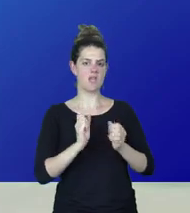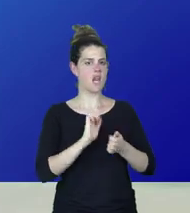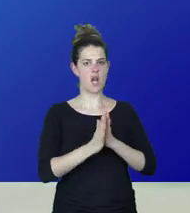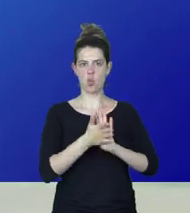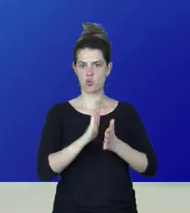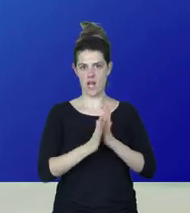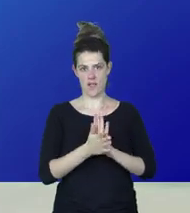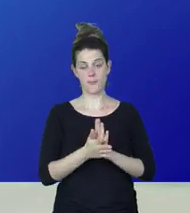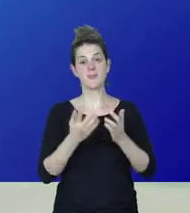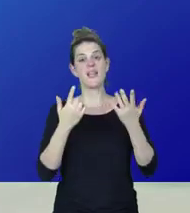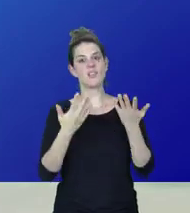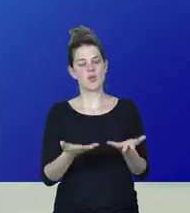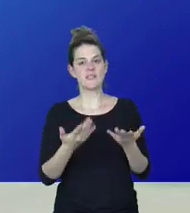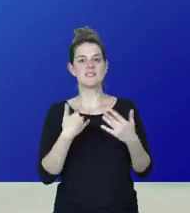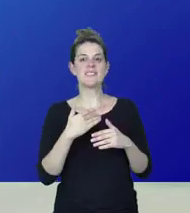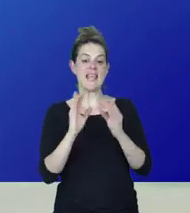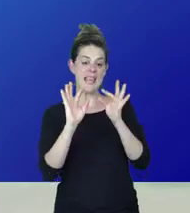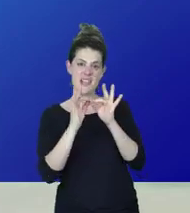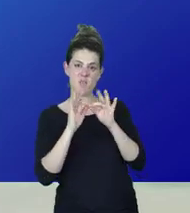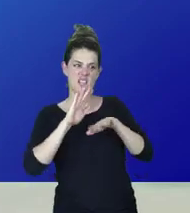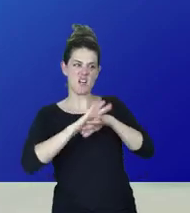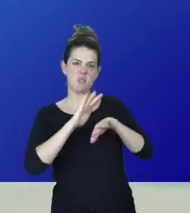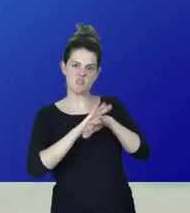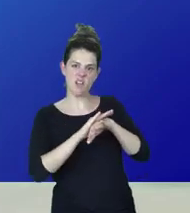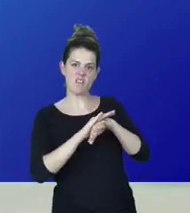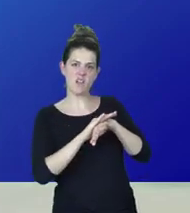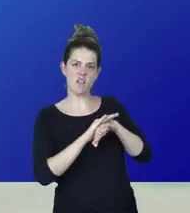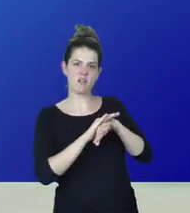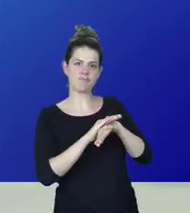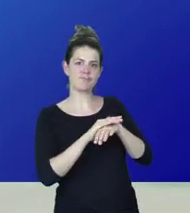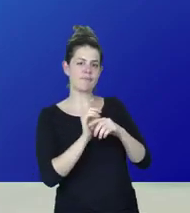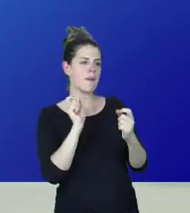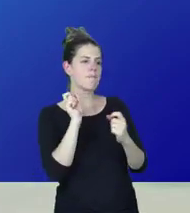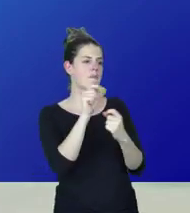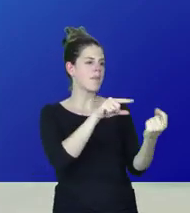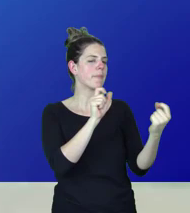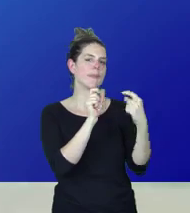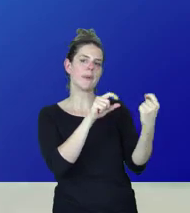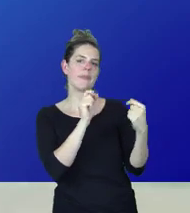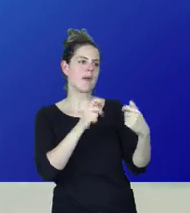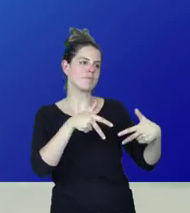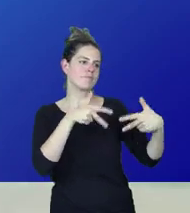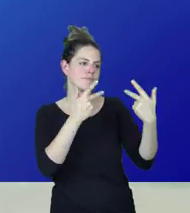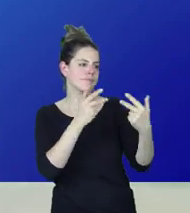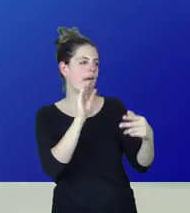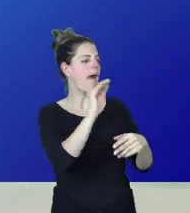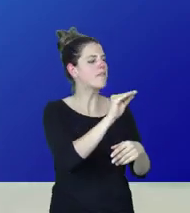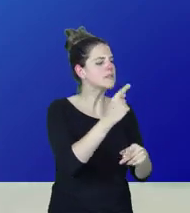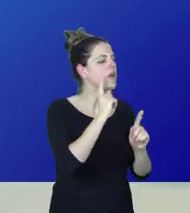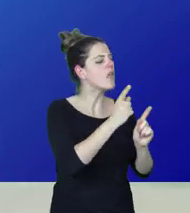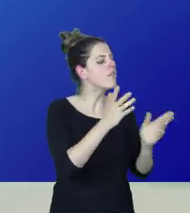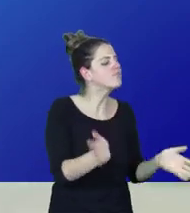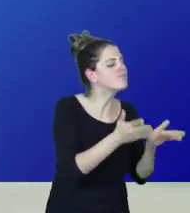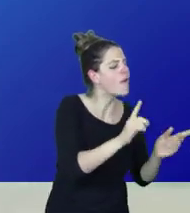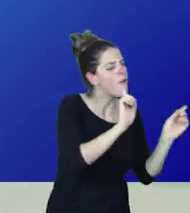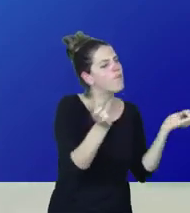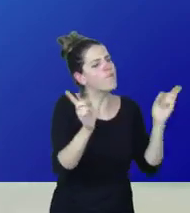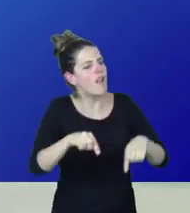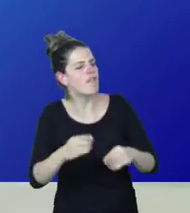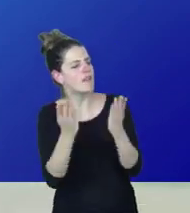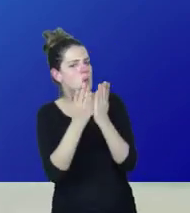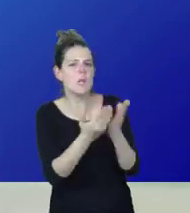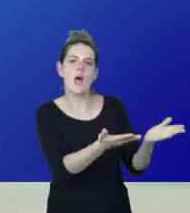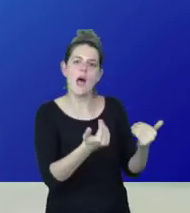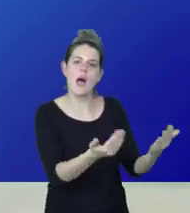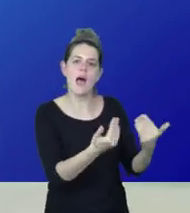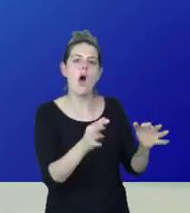sentido el tipo de vínculo que se puede establecer, si es el intérprete el que tiene que encargarse de motivar al estudiante para que vuelva a